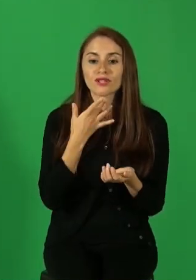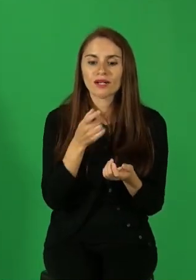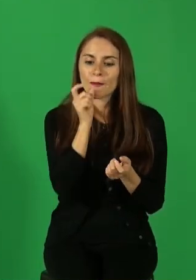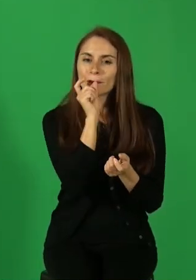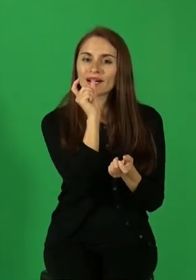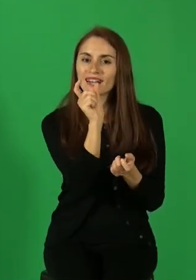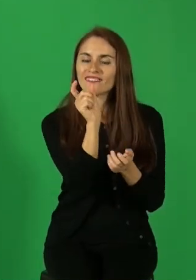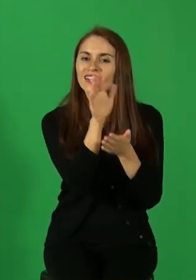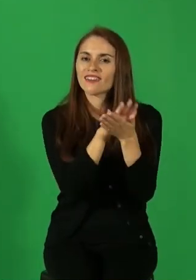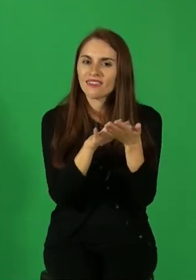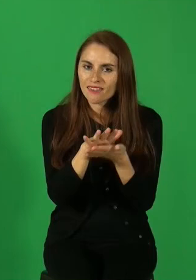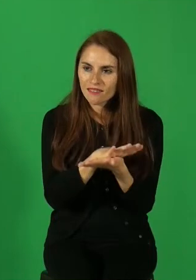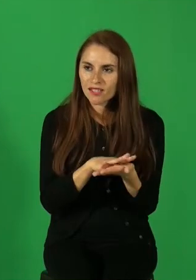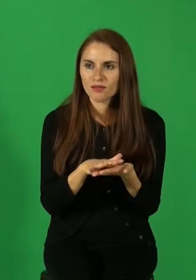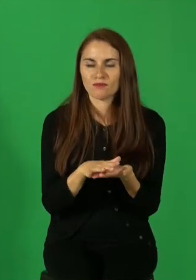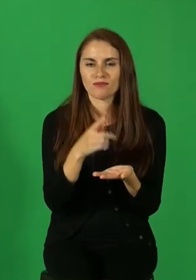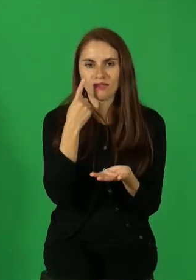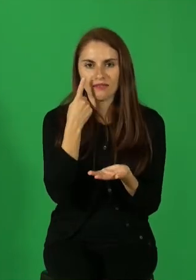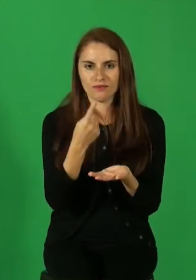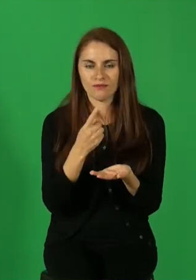Ejemplifico lo anteriormente dicho.